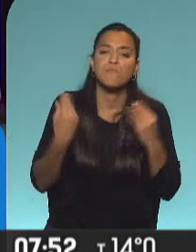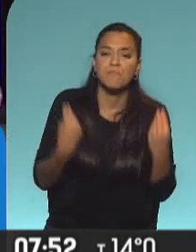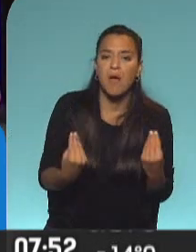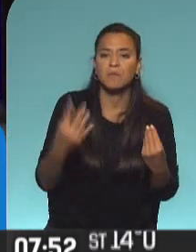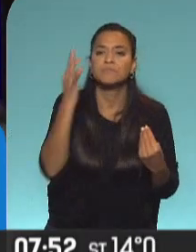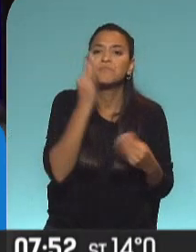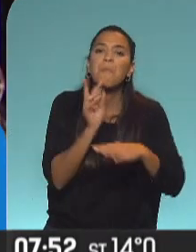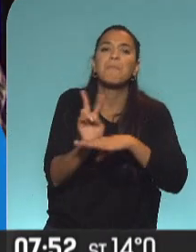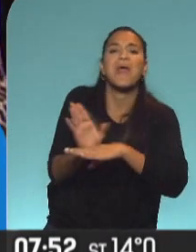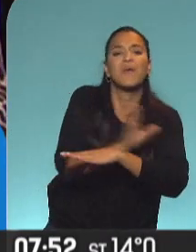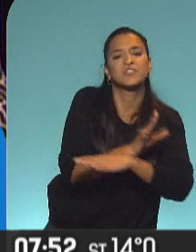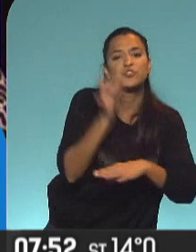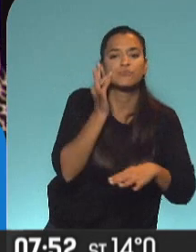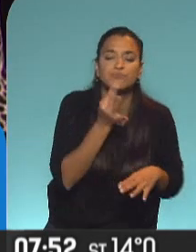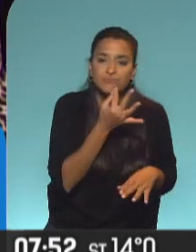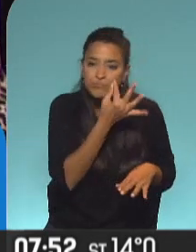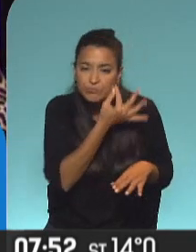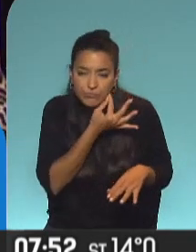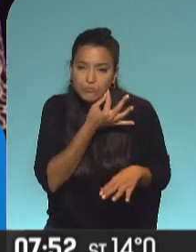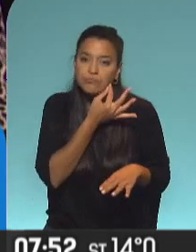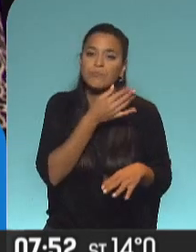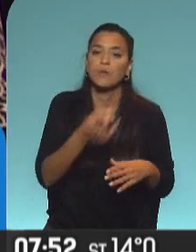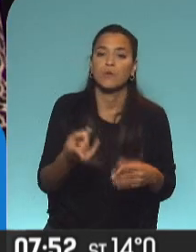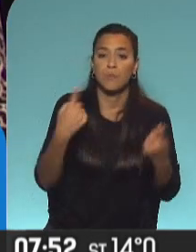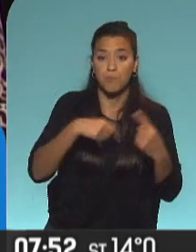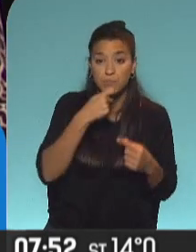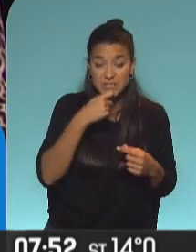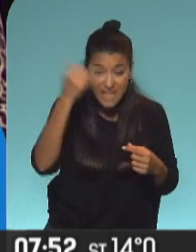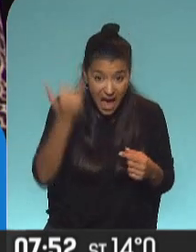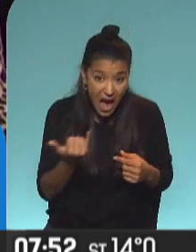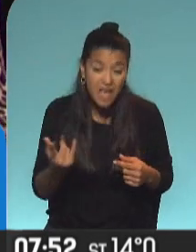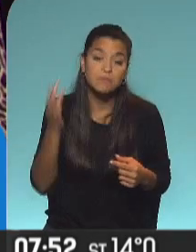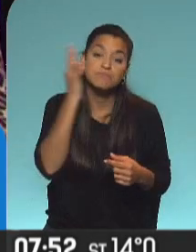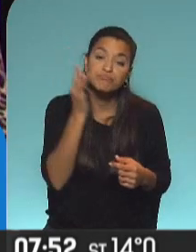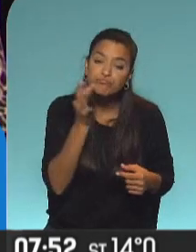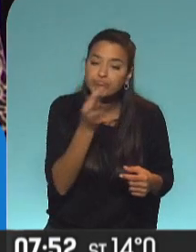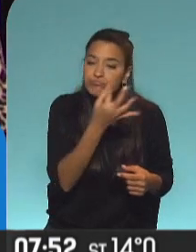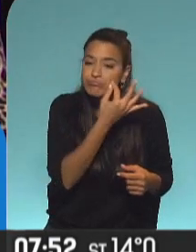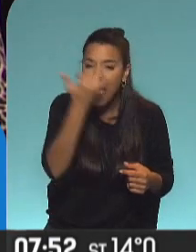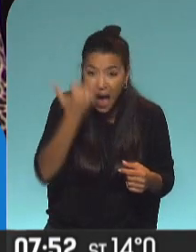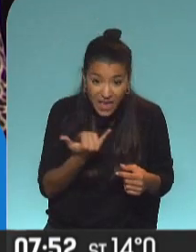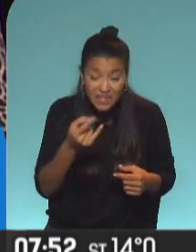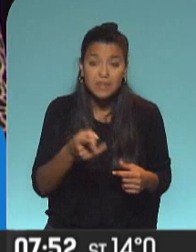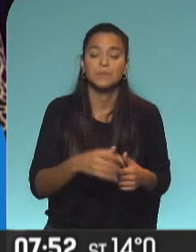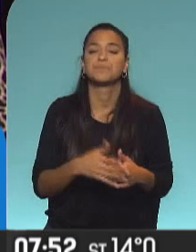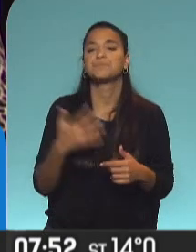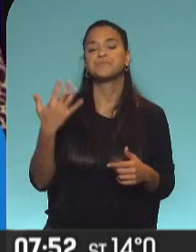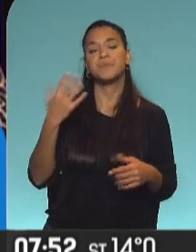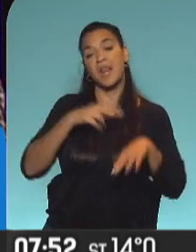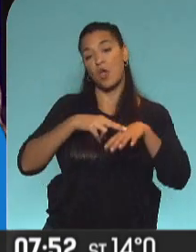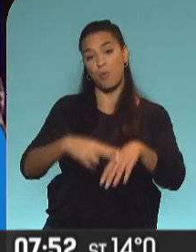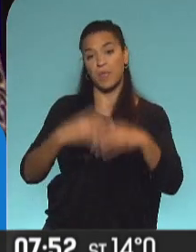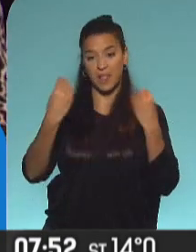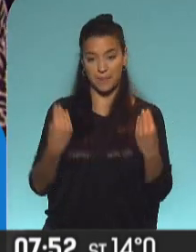o prevenir, en todo caso, este tipo de problemas. Cuando tenemos el acné o estas lesiones, lo que recomendamos